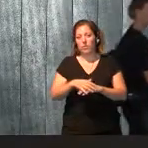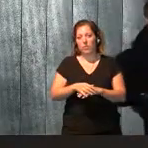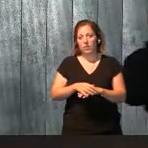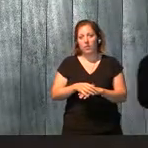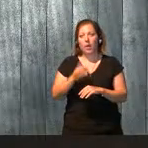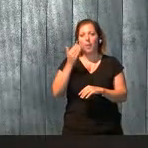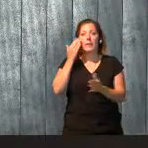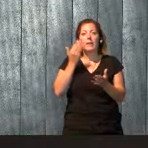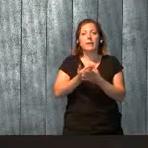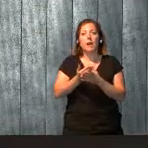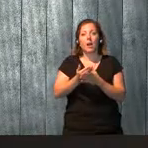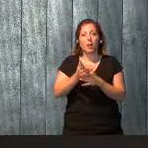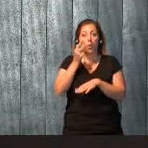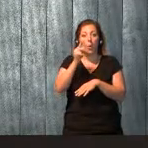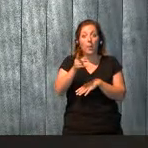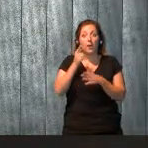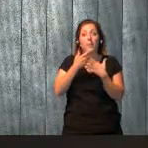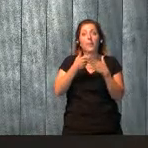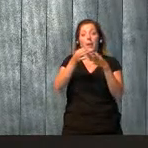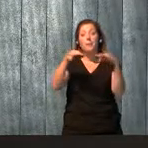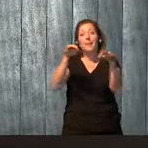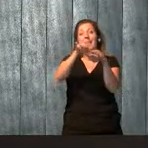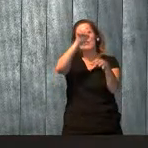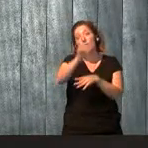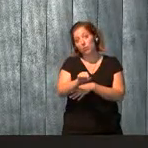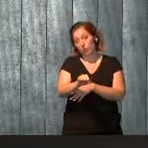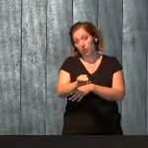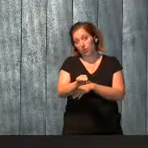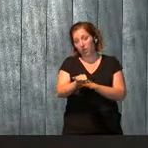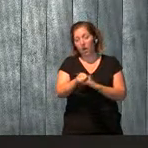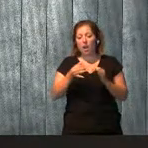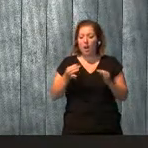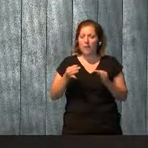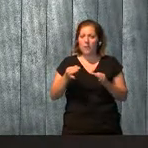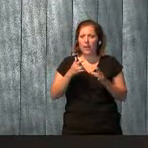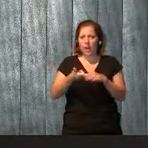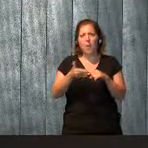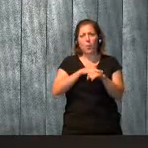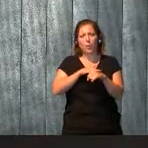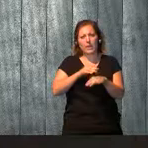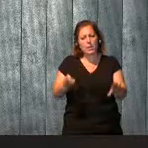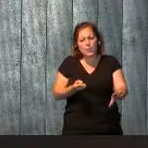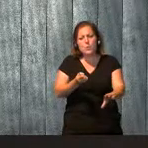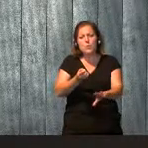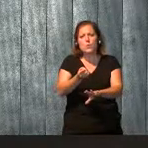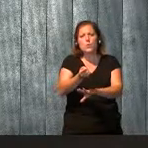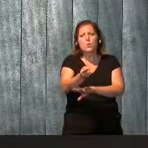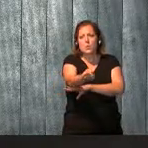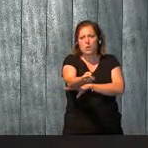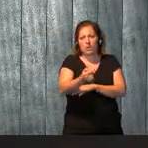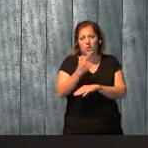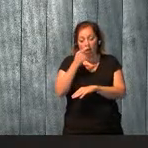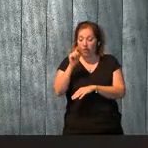los países del sur, para tener una gran política de sostenibilidad, que sea efectiva, tiene que ser